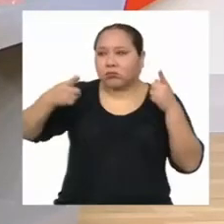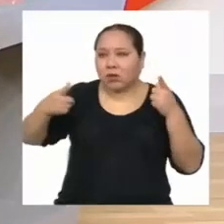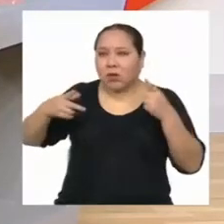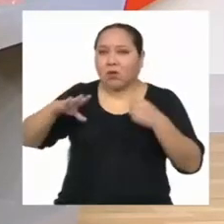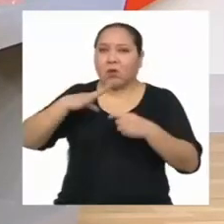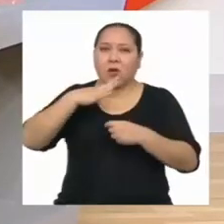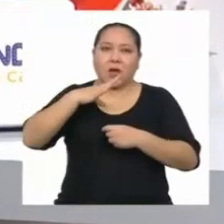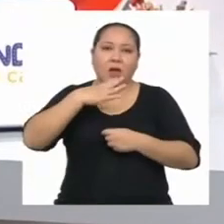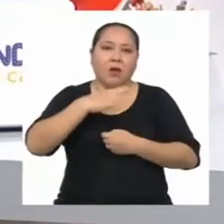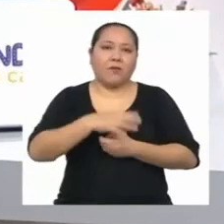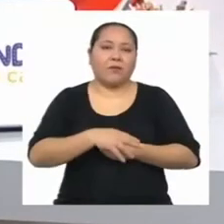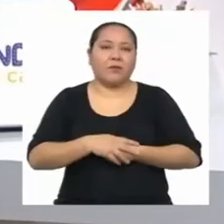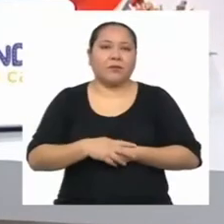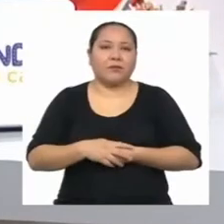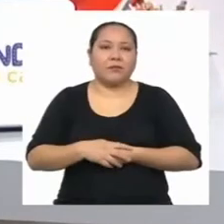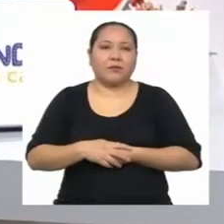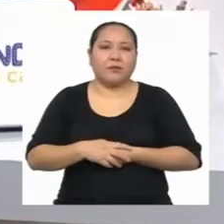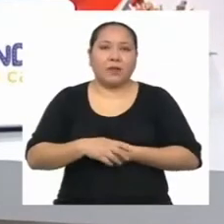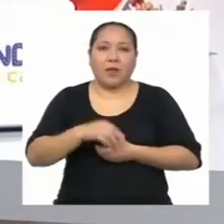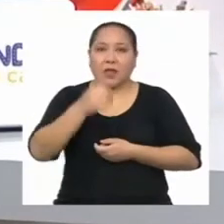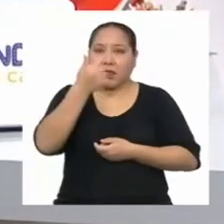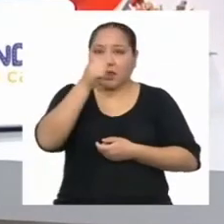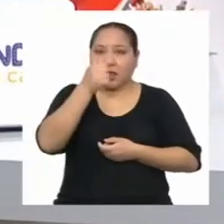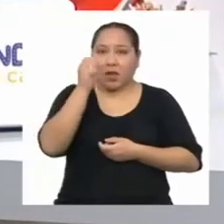que habla,